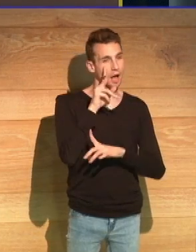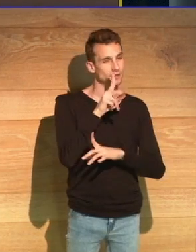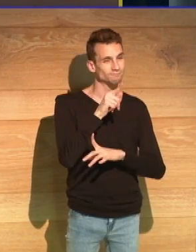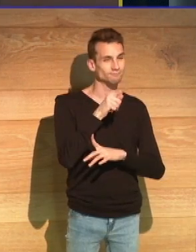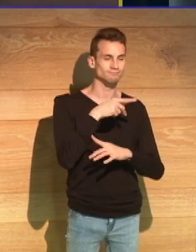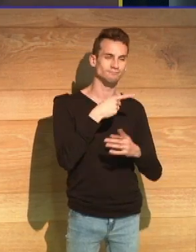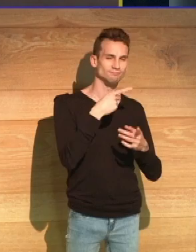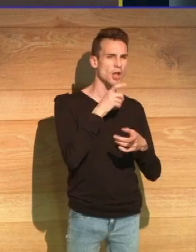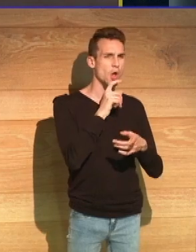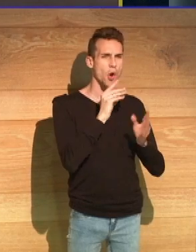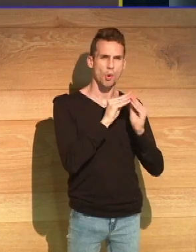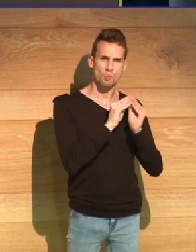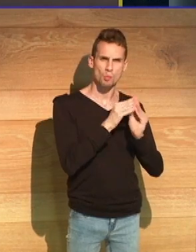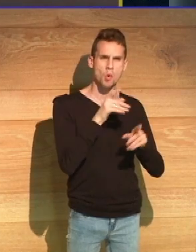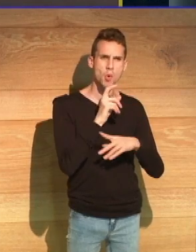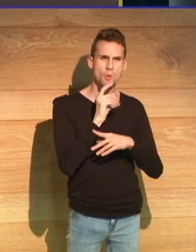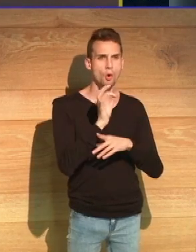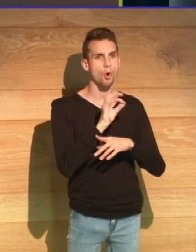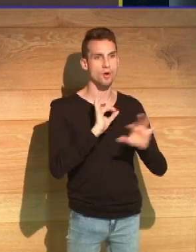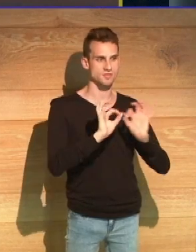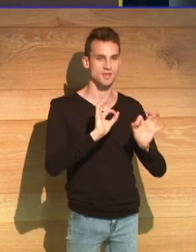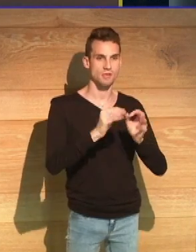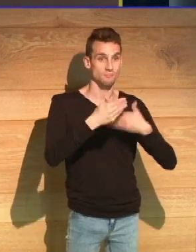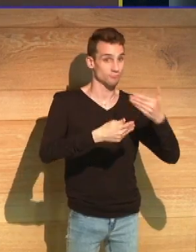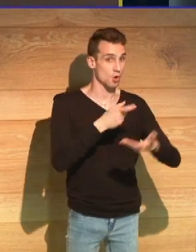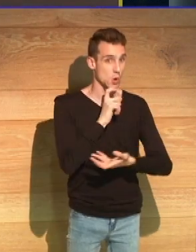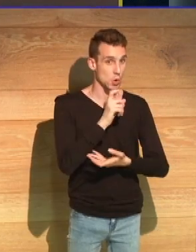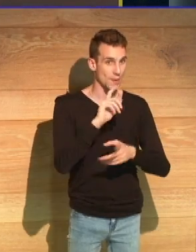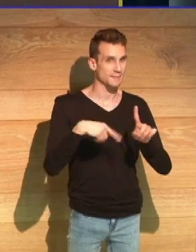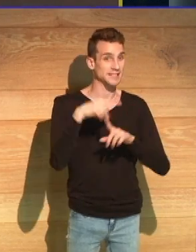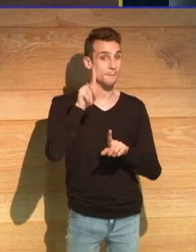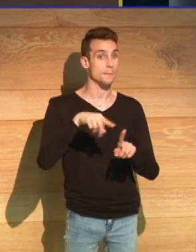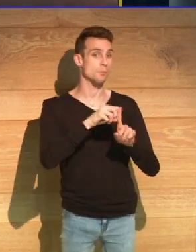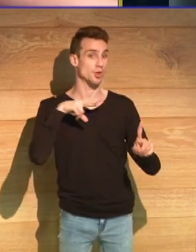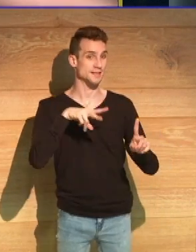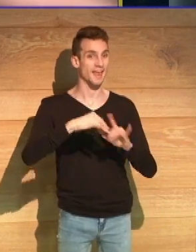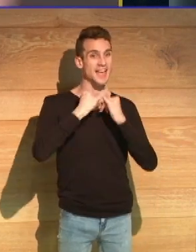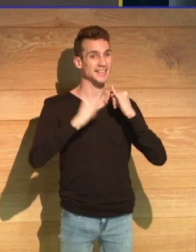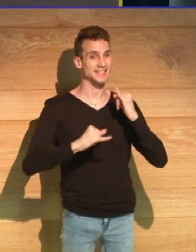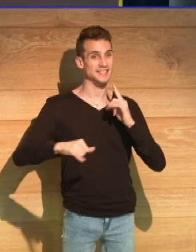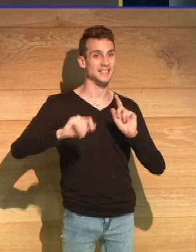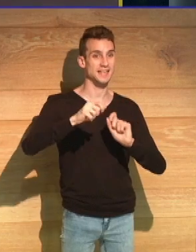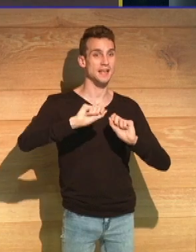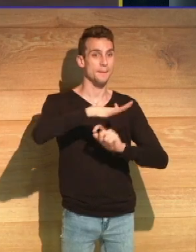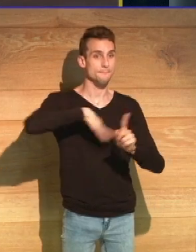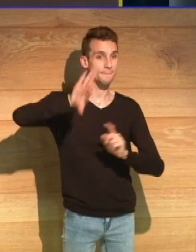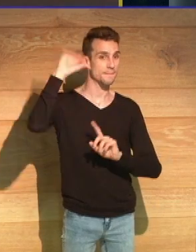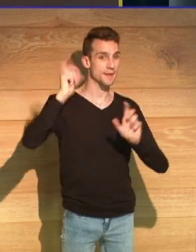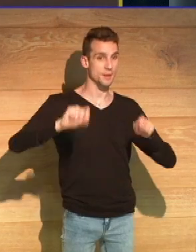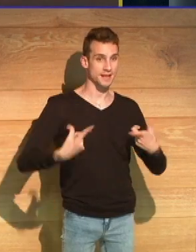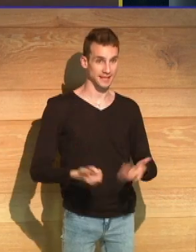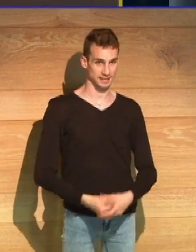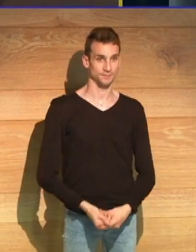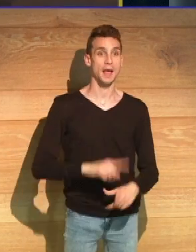salen con la misma mirada de la crisis ambiental. Y con esas dos cosas y unos